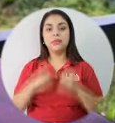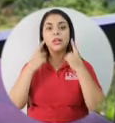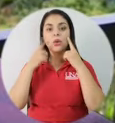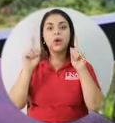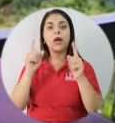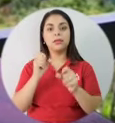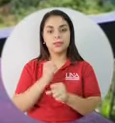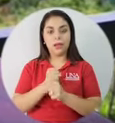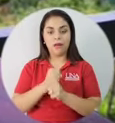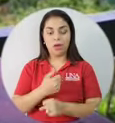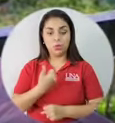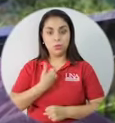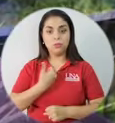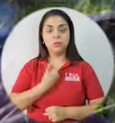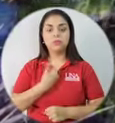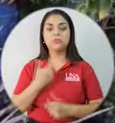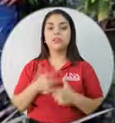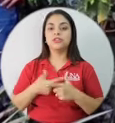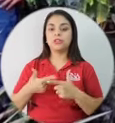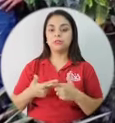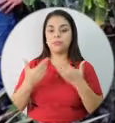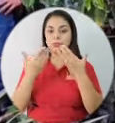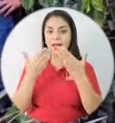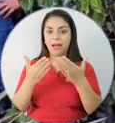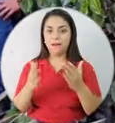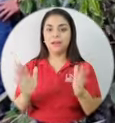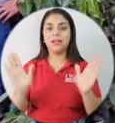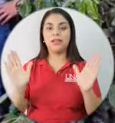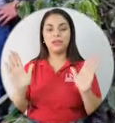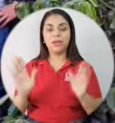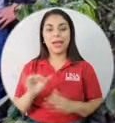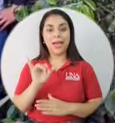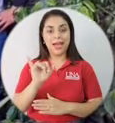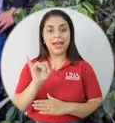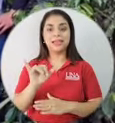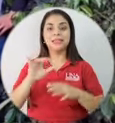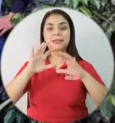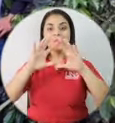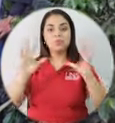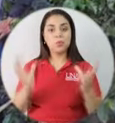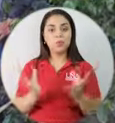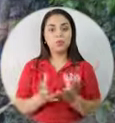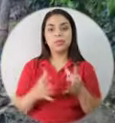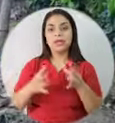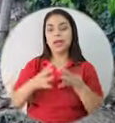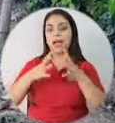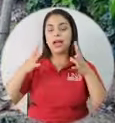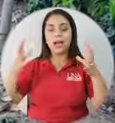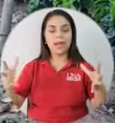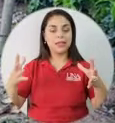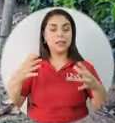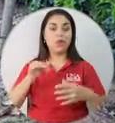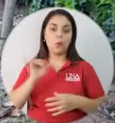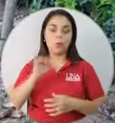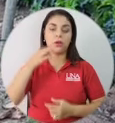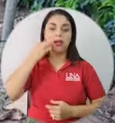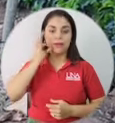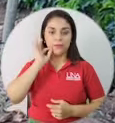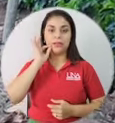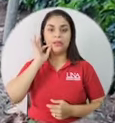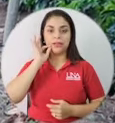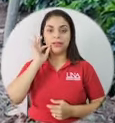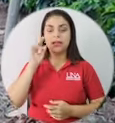de ingresar, de trabajarlo nosotros mismos. Entonces nos vamos abriendo a ese mundo tan amplio